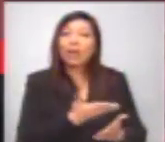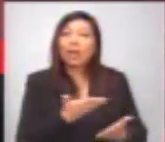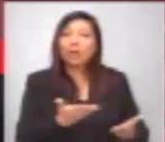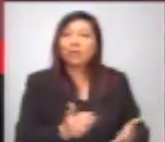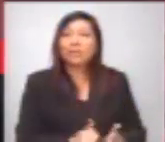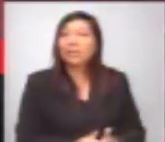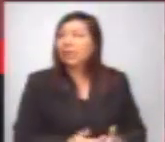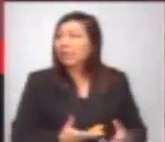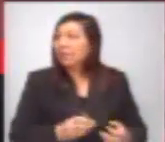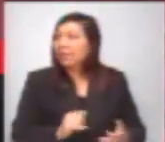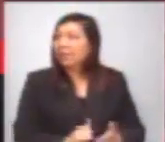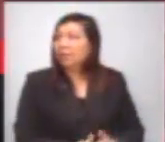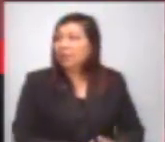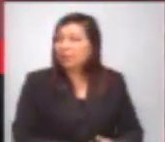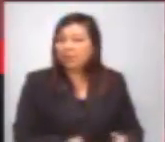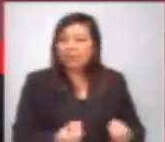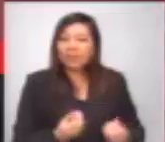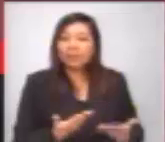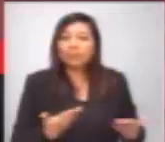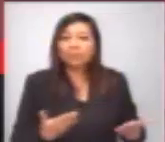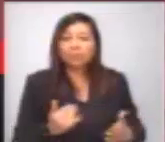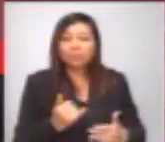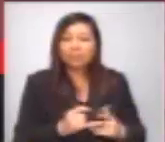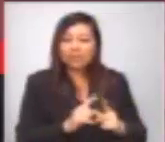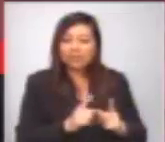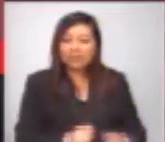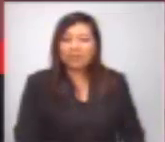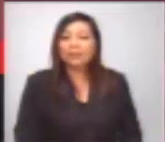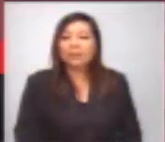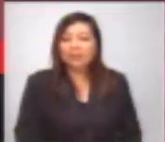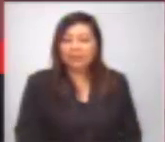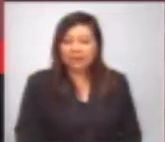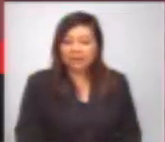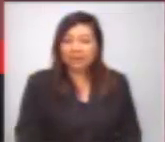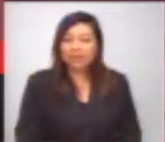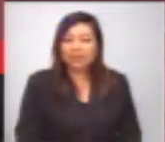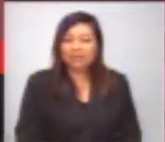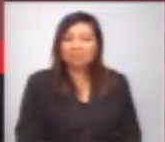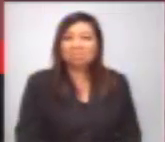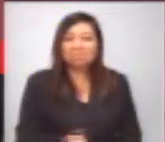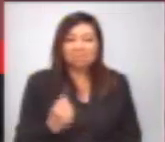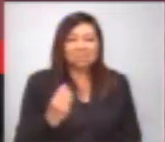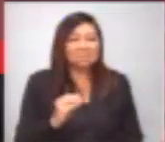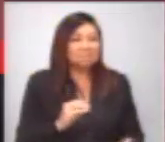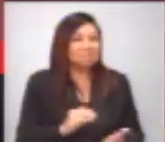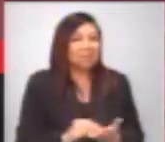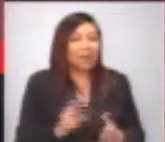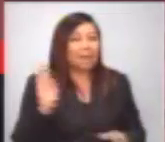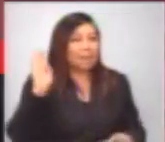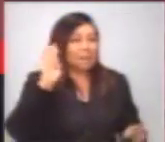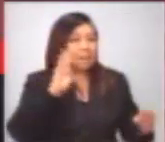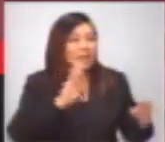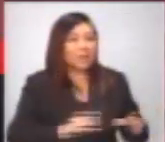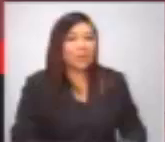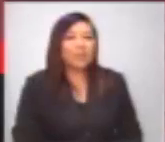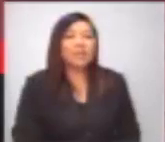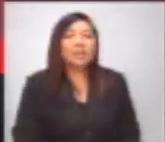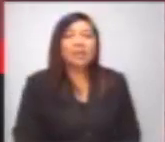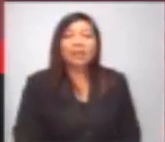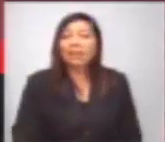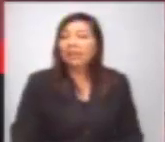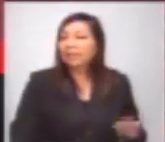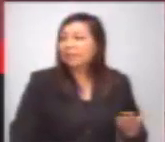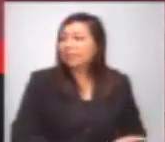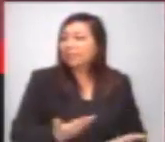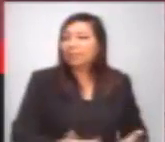gente. Entonces, esa última pregunta a la ministra, que entiendo que está preocupada, que a